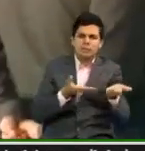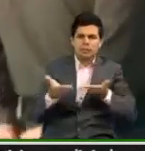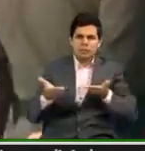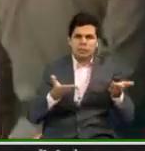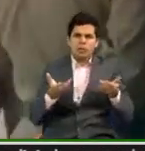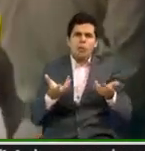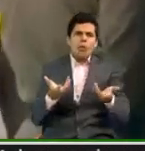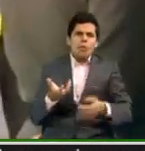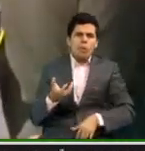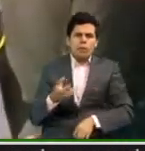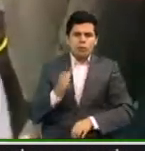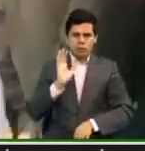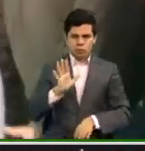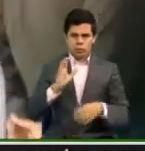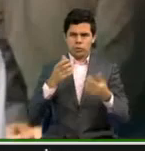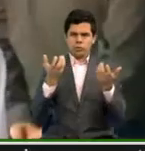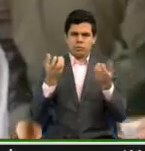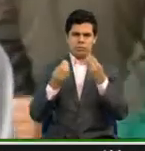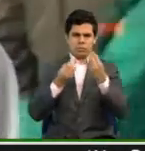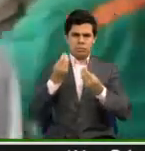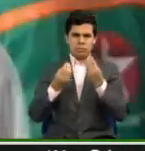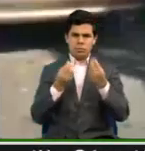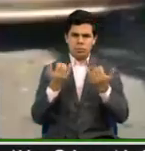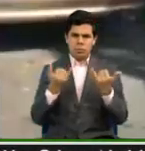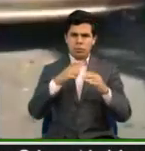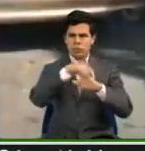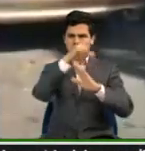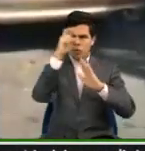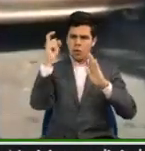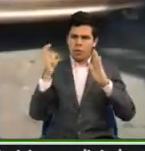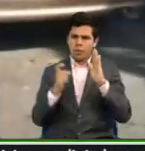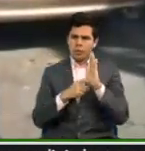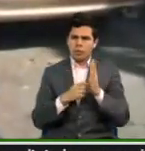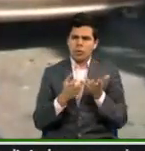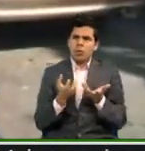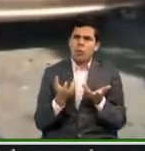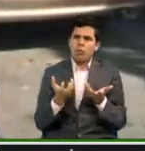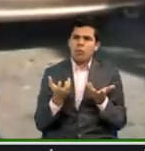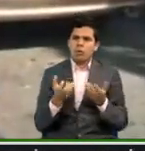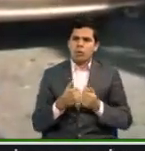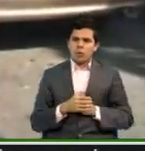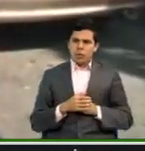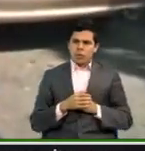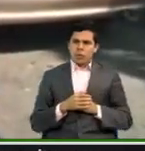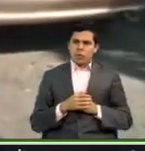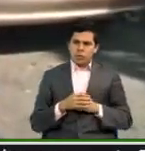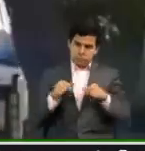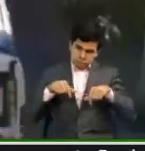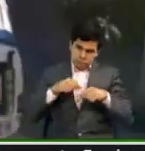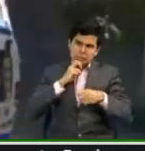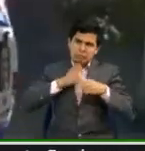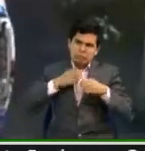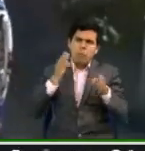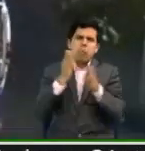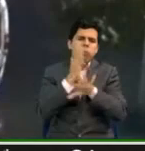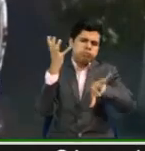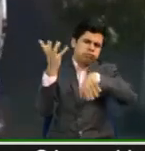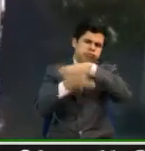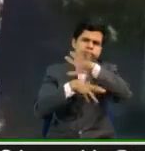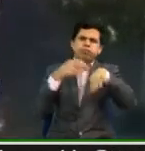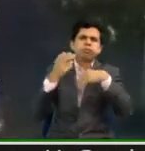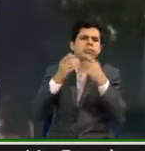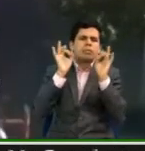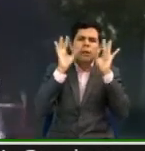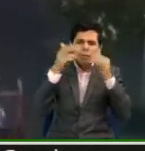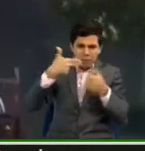¿Por qué? Porque no sé cuál es el motivo que al norte de Santander lo tengan tan abandonado. Esto puede haber un caos, porque no, si no hay combustible,